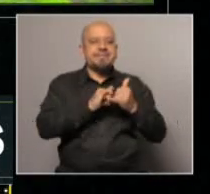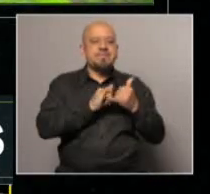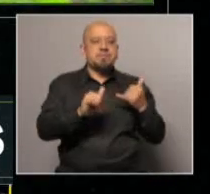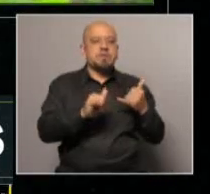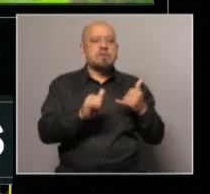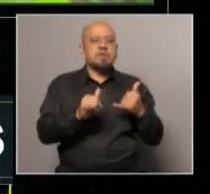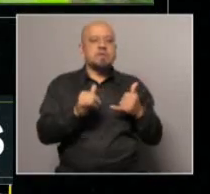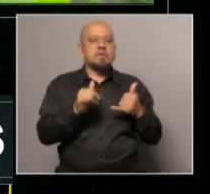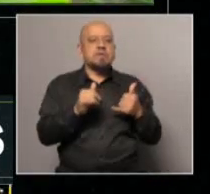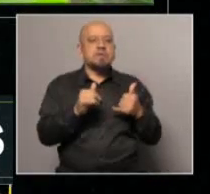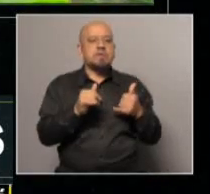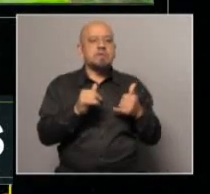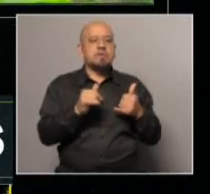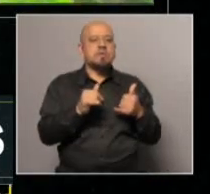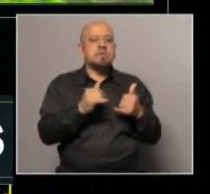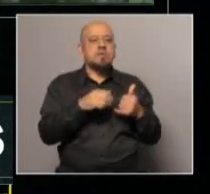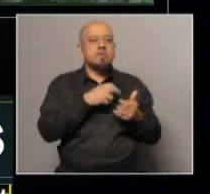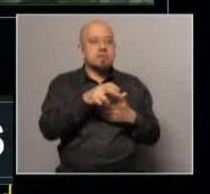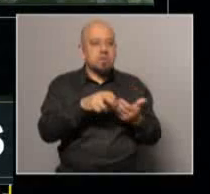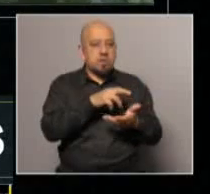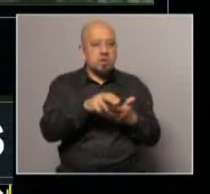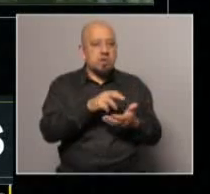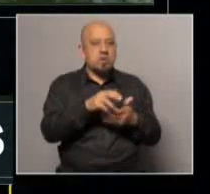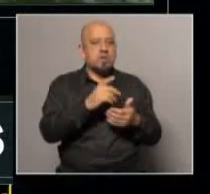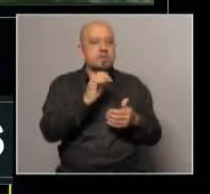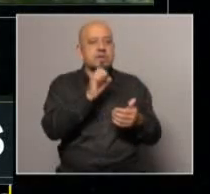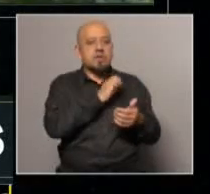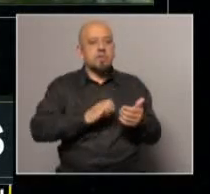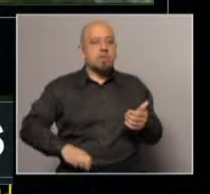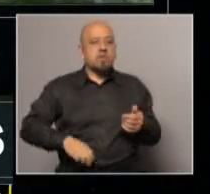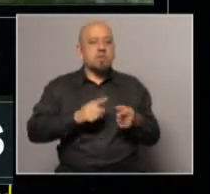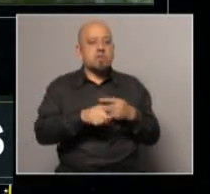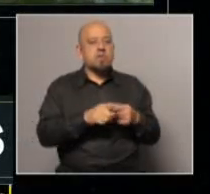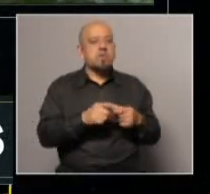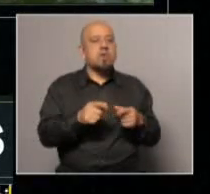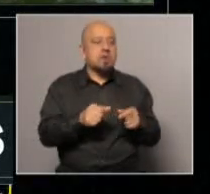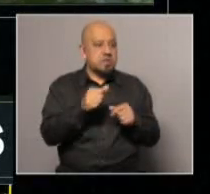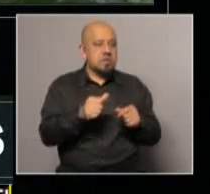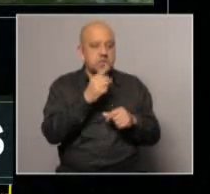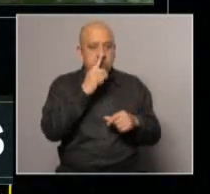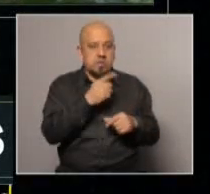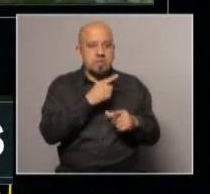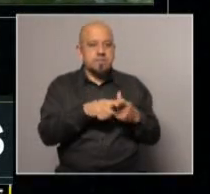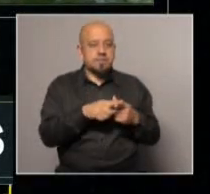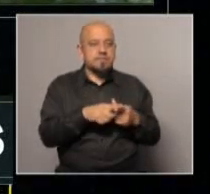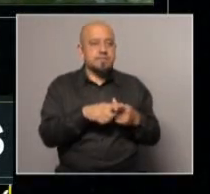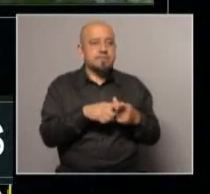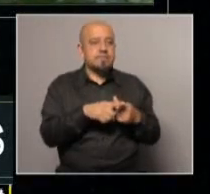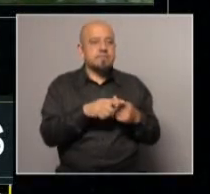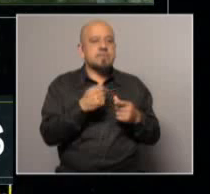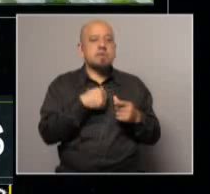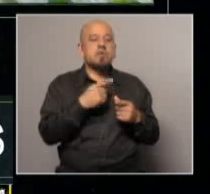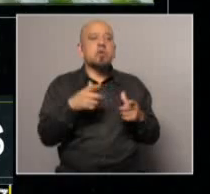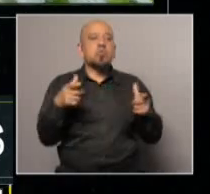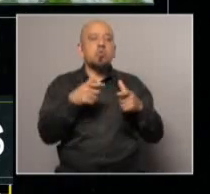israelí, que la verdad había complicado bastante las cosas. El Ejecutivo actuó rápidamente a partir de eso. Nos reunimos con